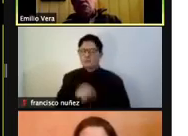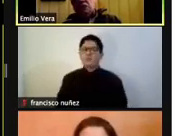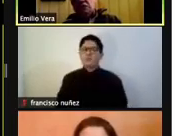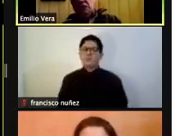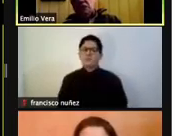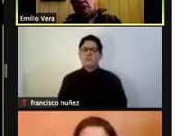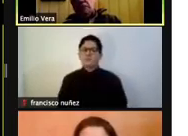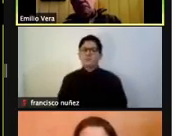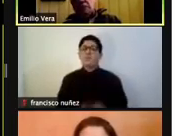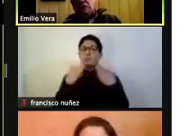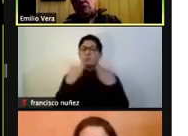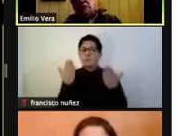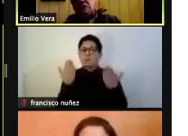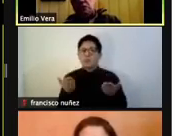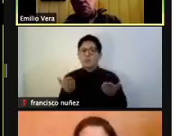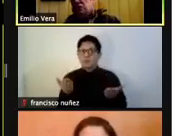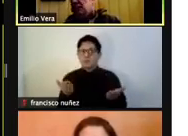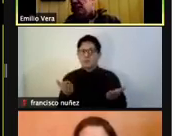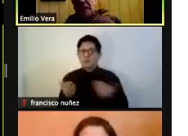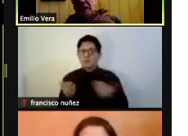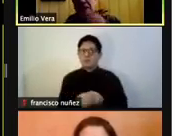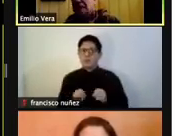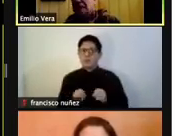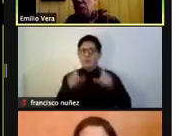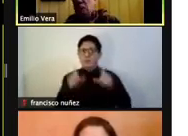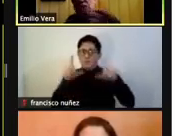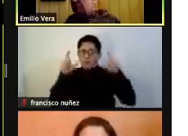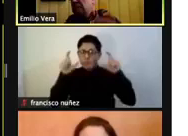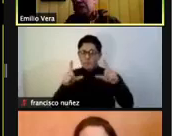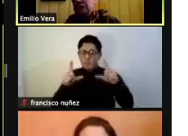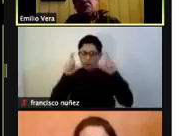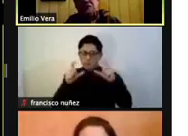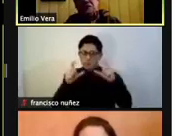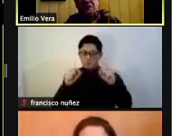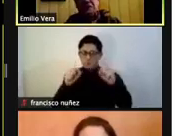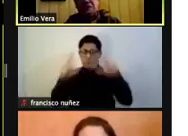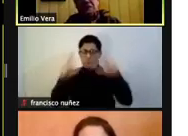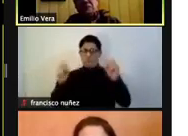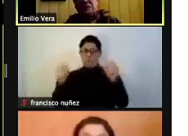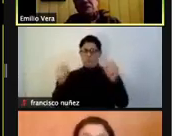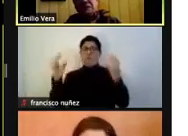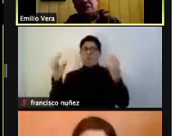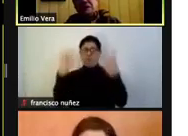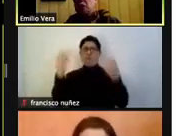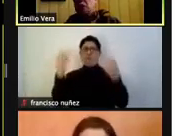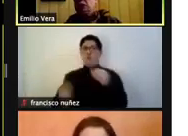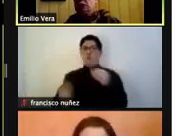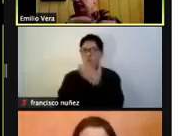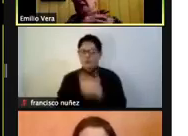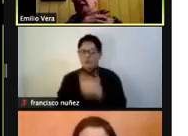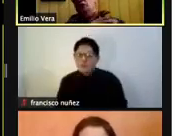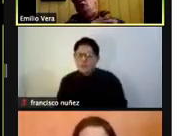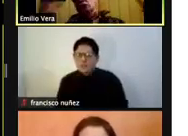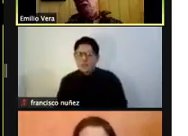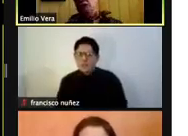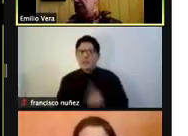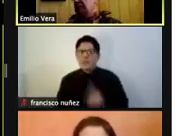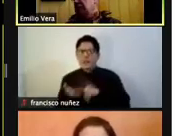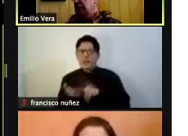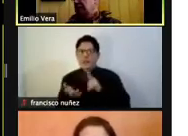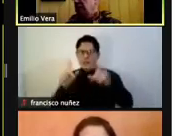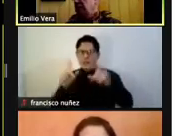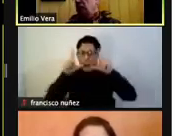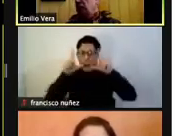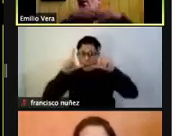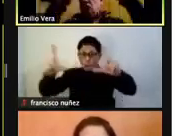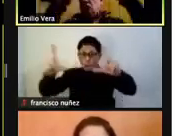producen imágenes muy sorprendentes. O sea, ustedes pueden decir, es como una gran ecotomografía del fondo oceánico y